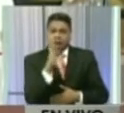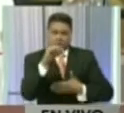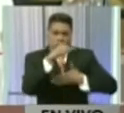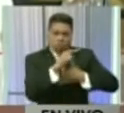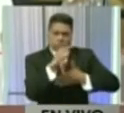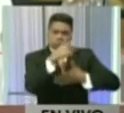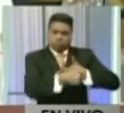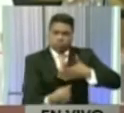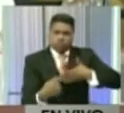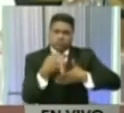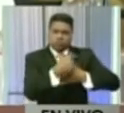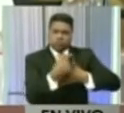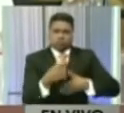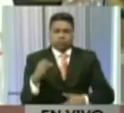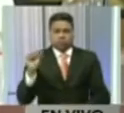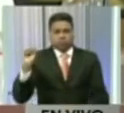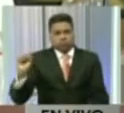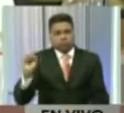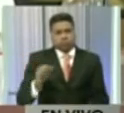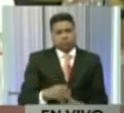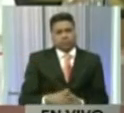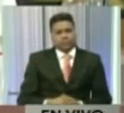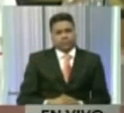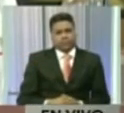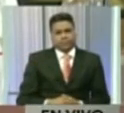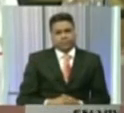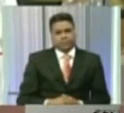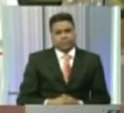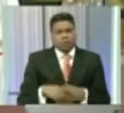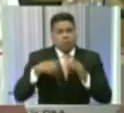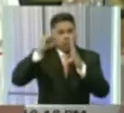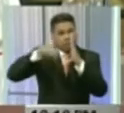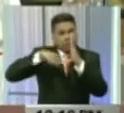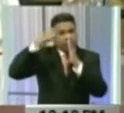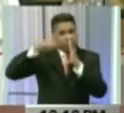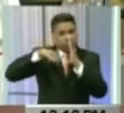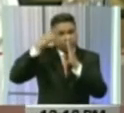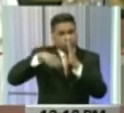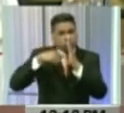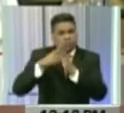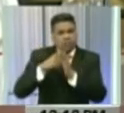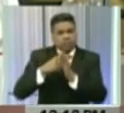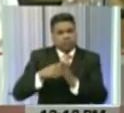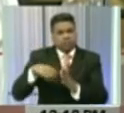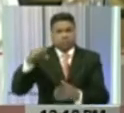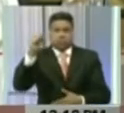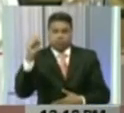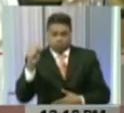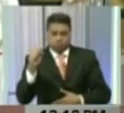planteó la necesidad de tener una televisora del sur, y ahí nace Telesur.